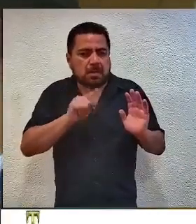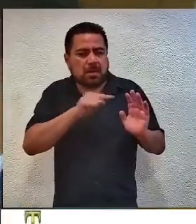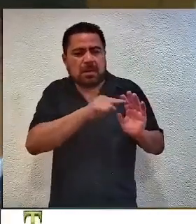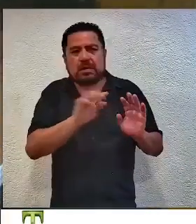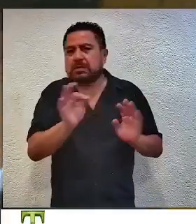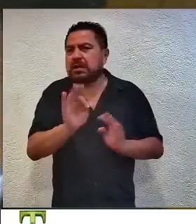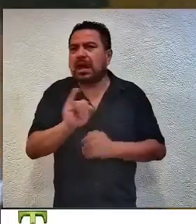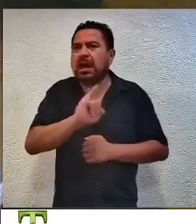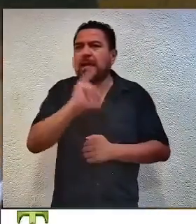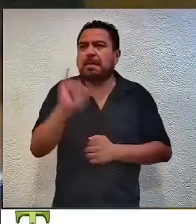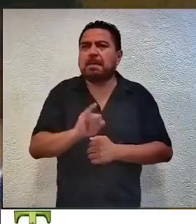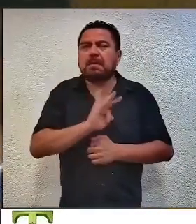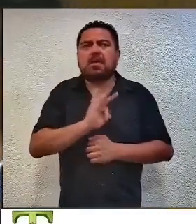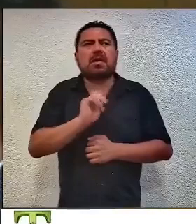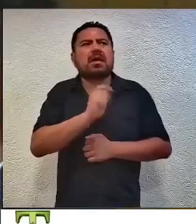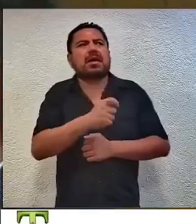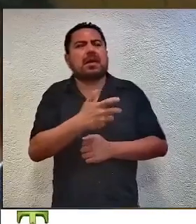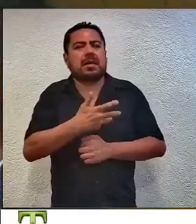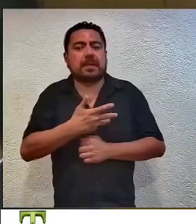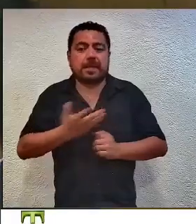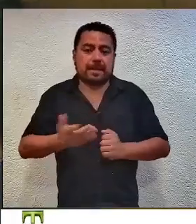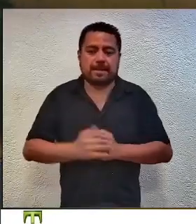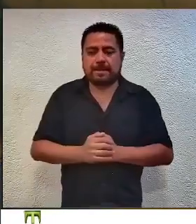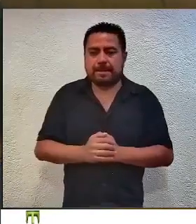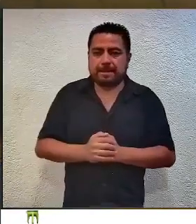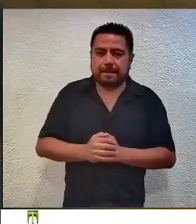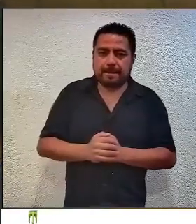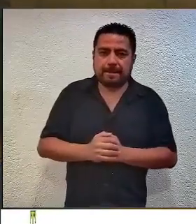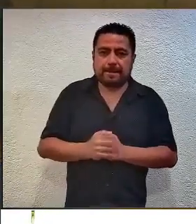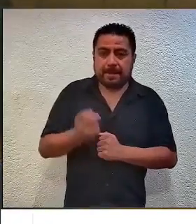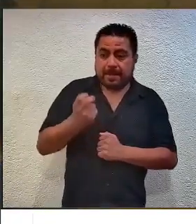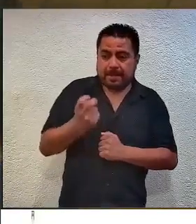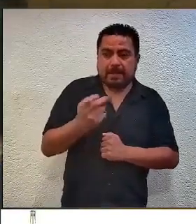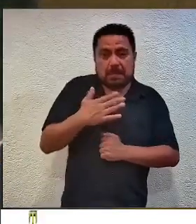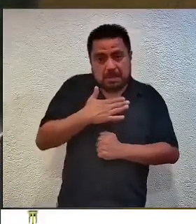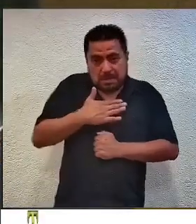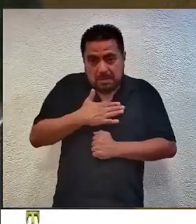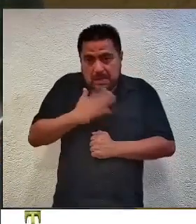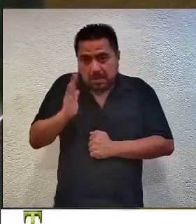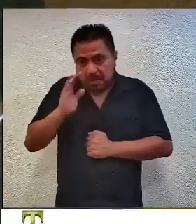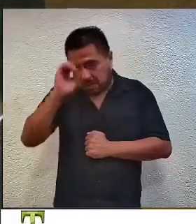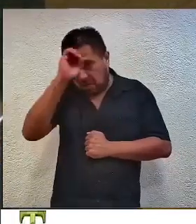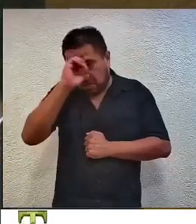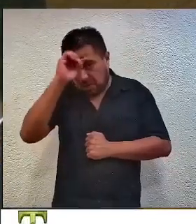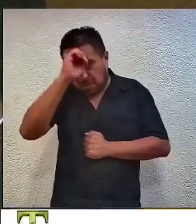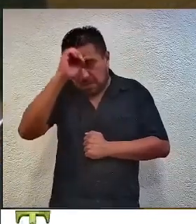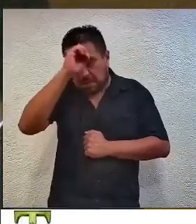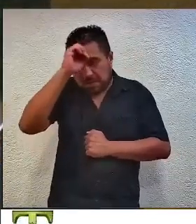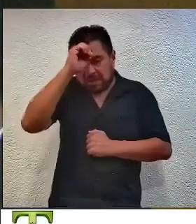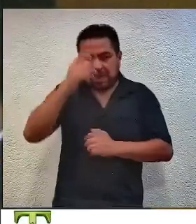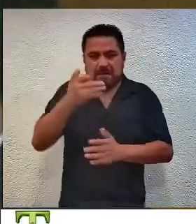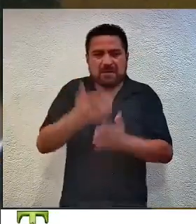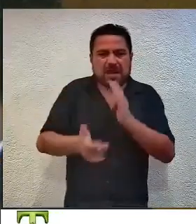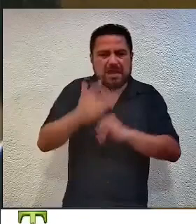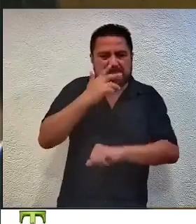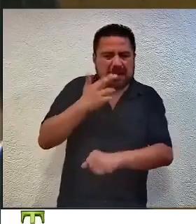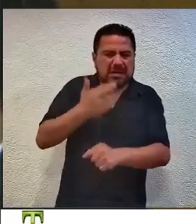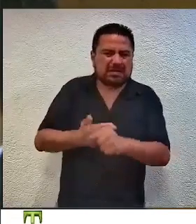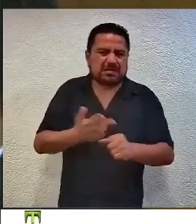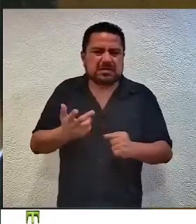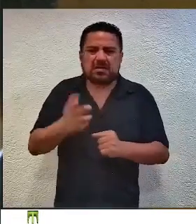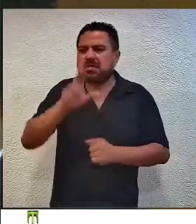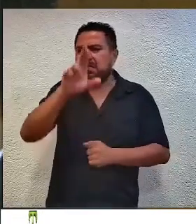acto nunca hubiera existido. De ahí que, desde mi opinión, la supuesta incompetencia no